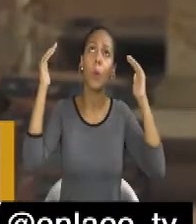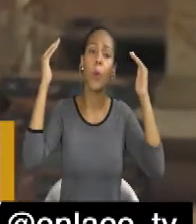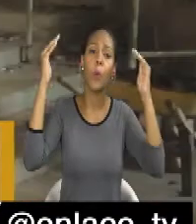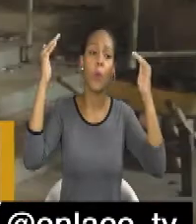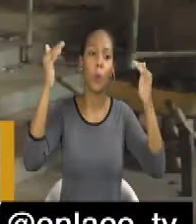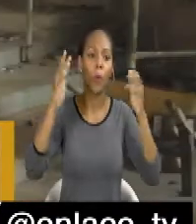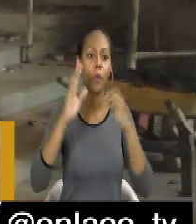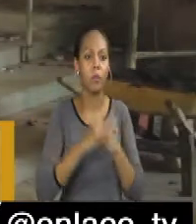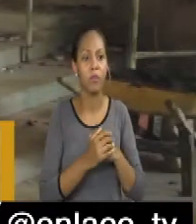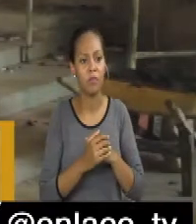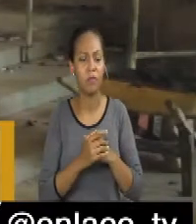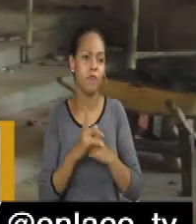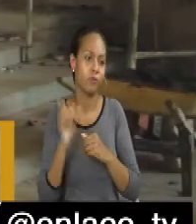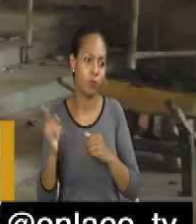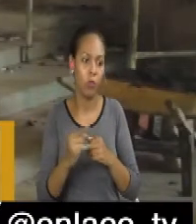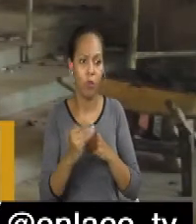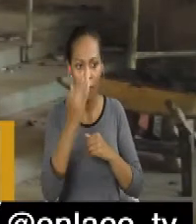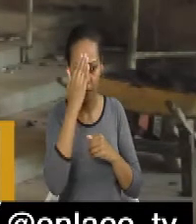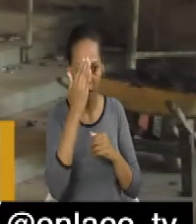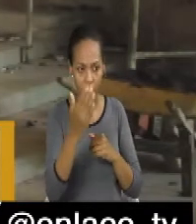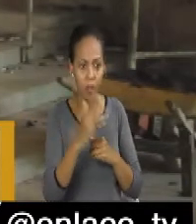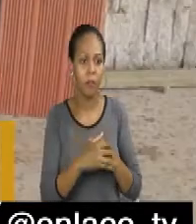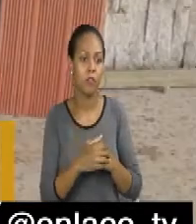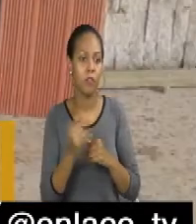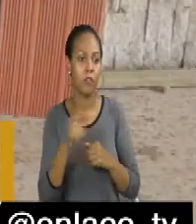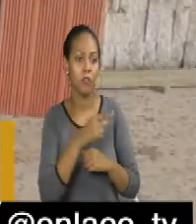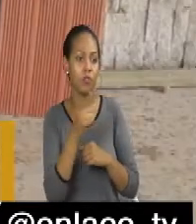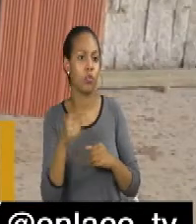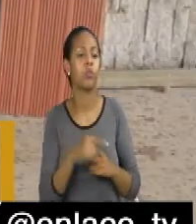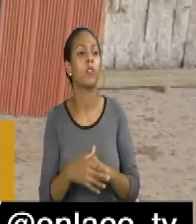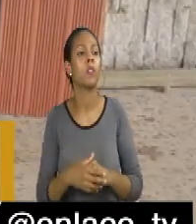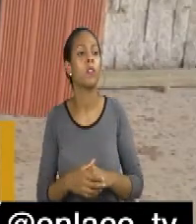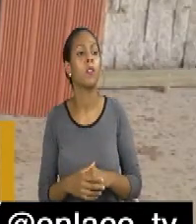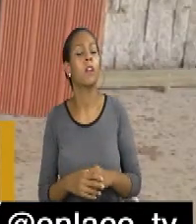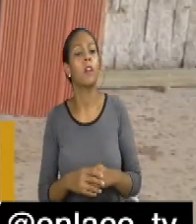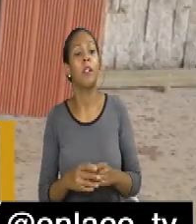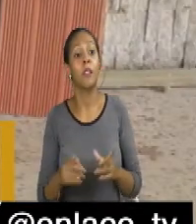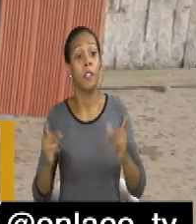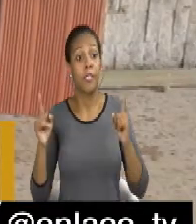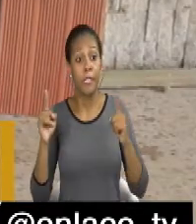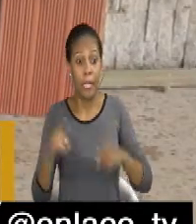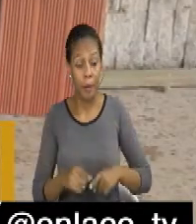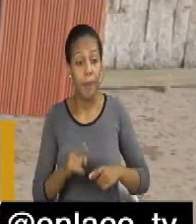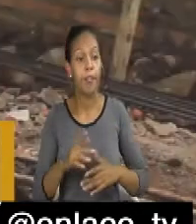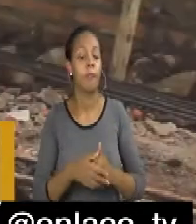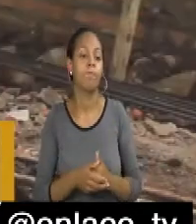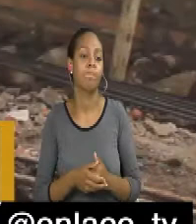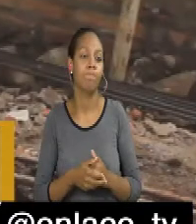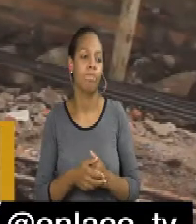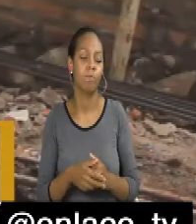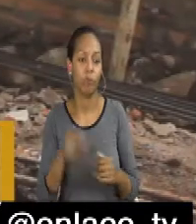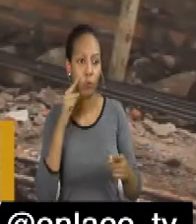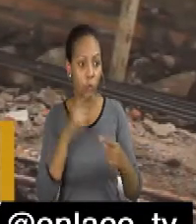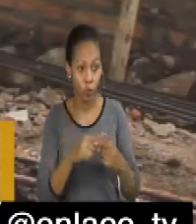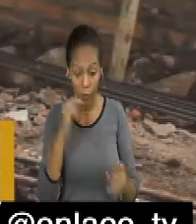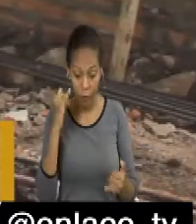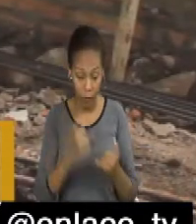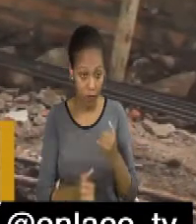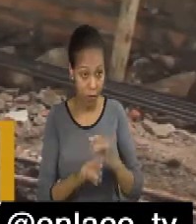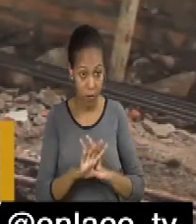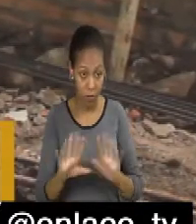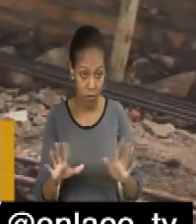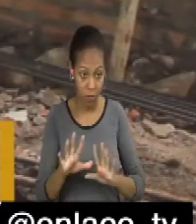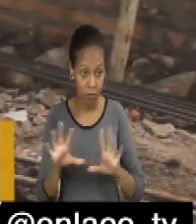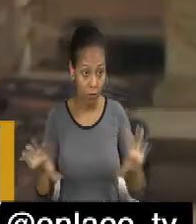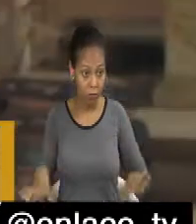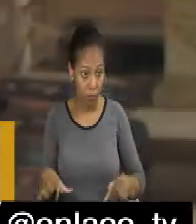el aspecto del frente del presbiterio y aspiramos que al final del proceso, que será pues en